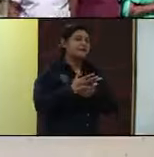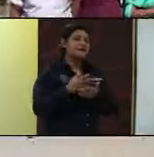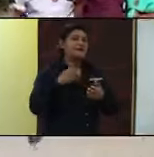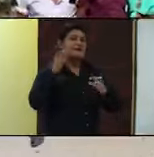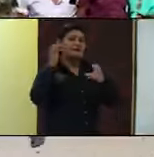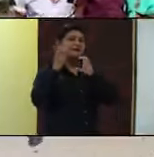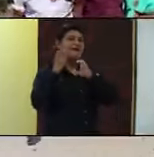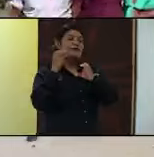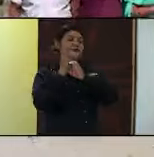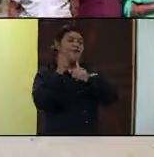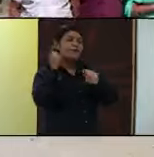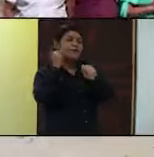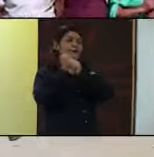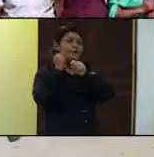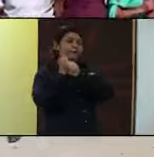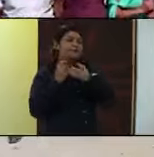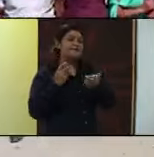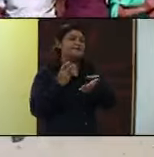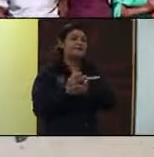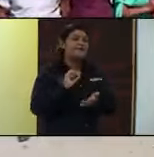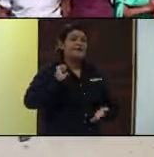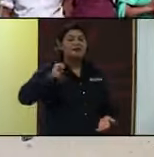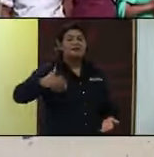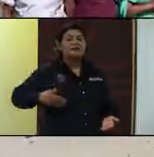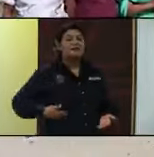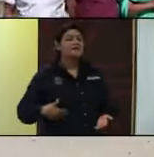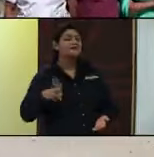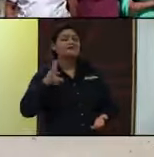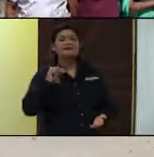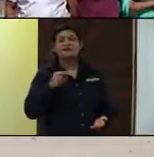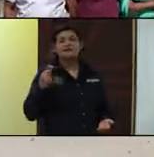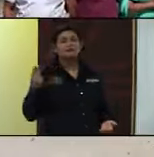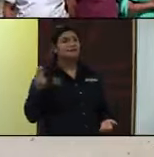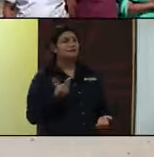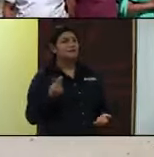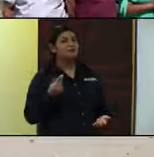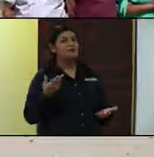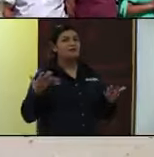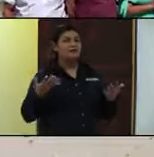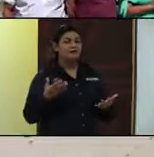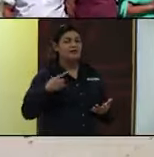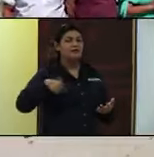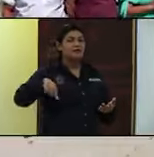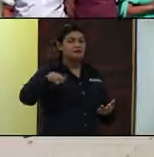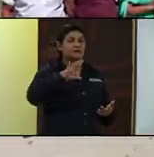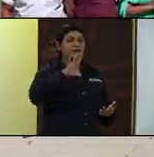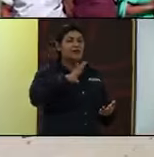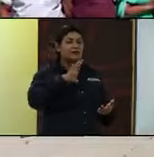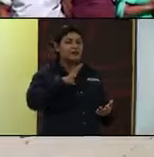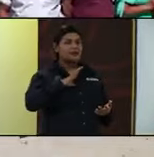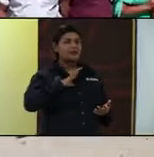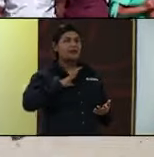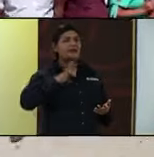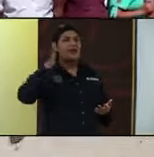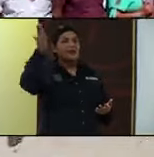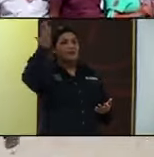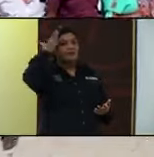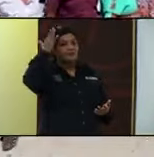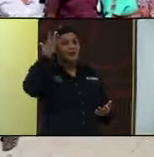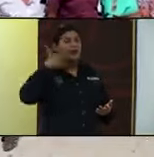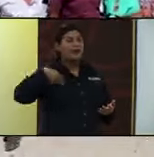que se avientan, pueden provocar un accidente. No es necesario hacer eso cuando tienen autoridades que están al